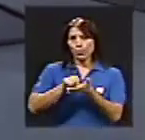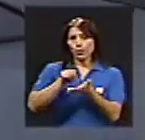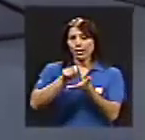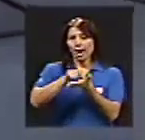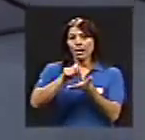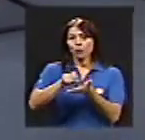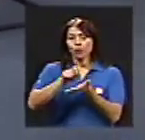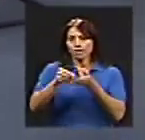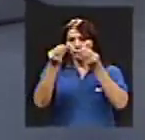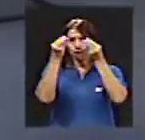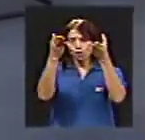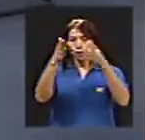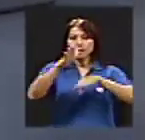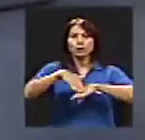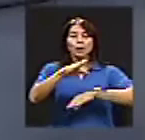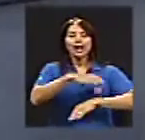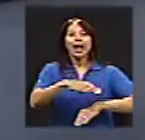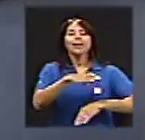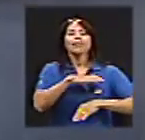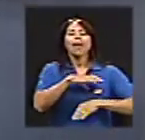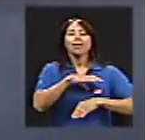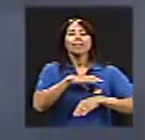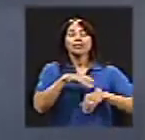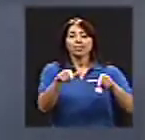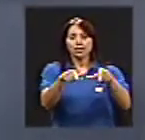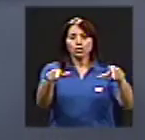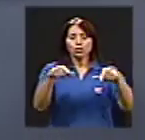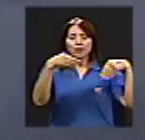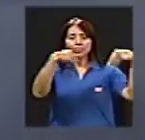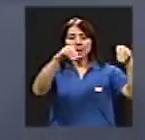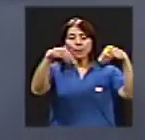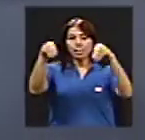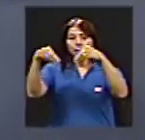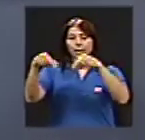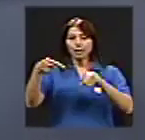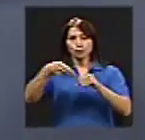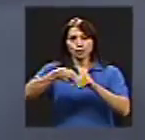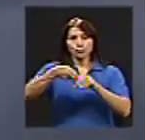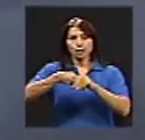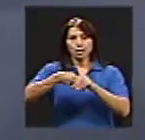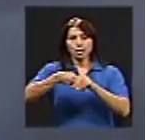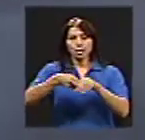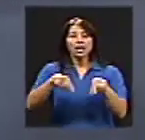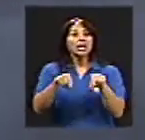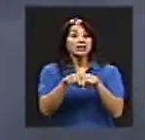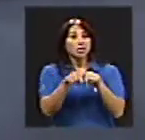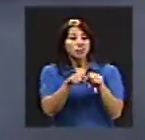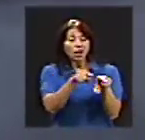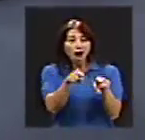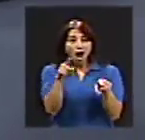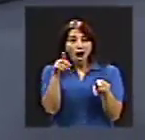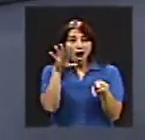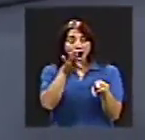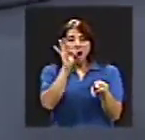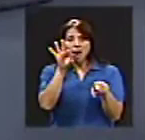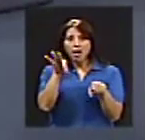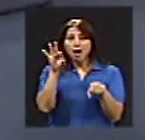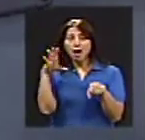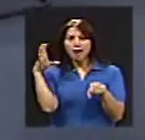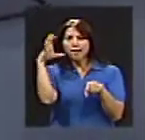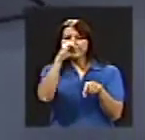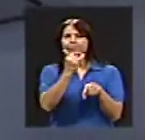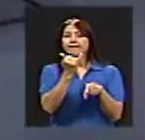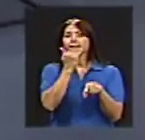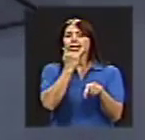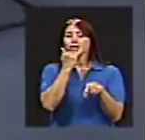calidad de las estaciones de servicio propiamente y los defectos que se encontraron en muchas de ellas en